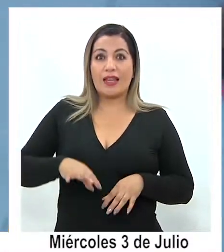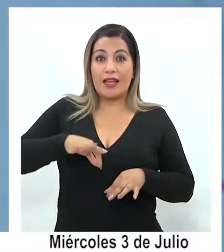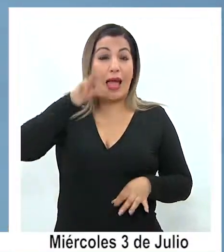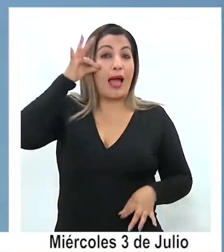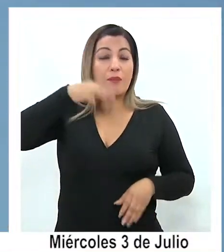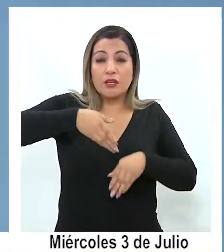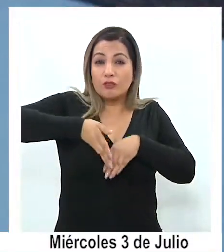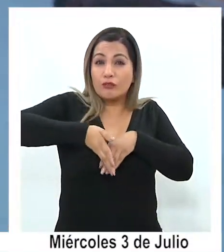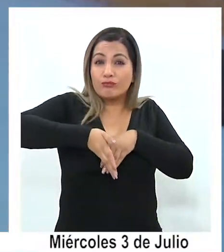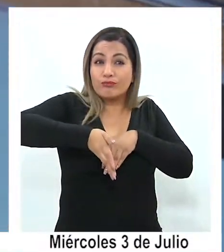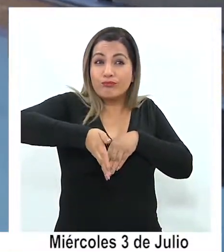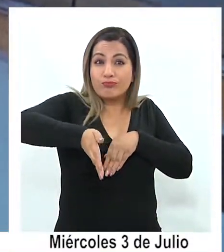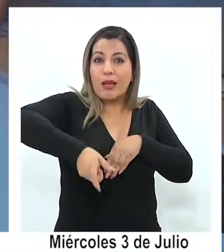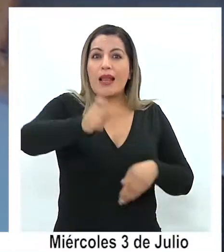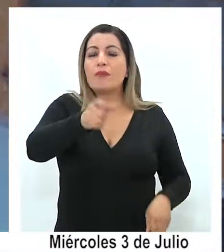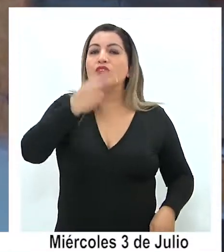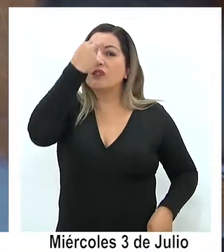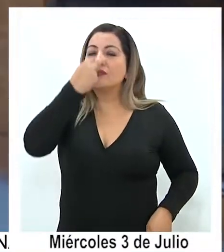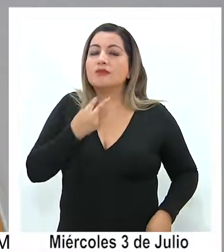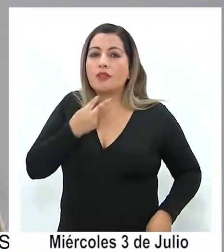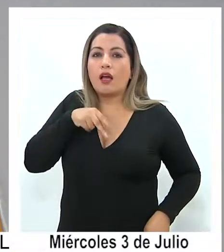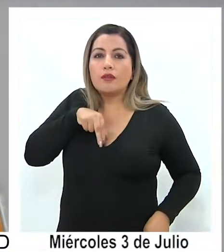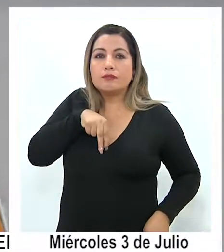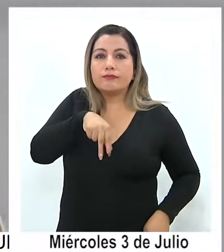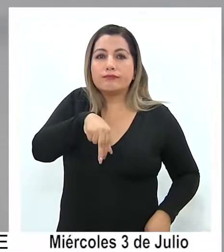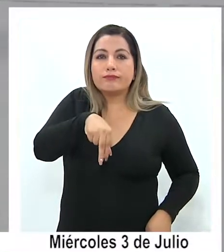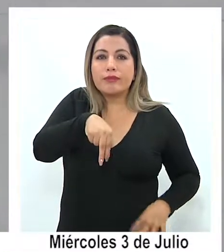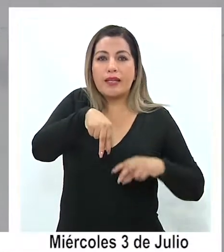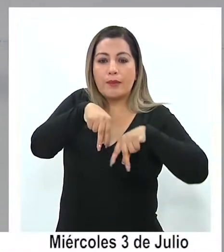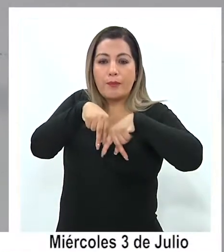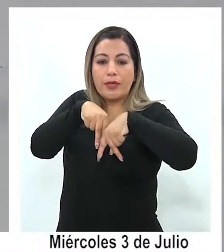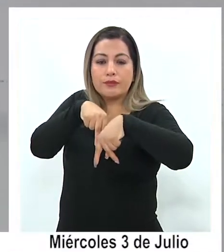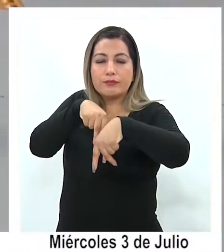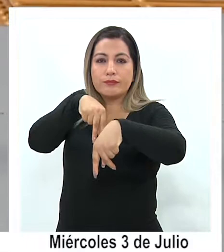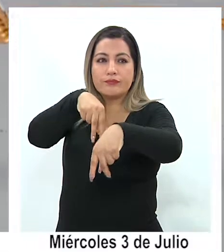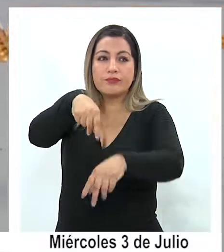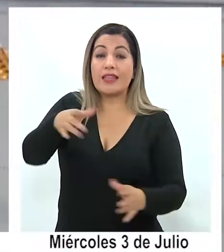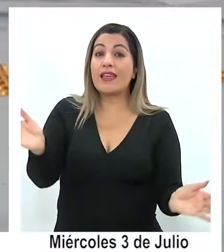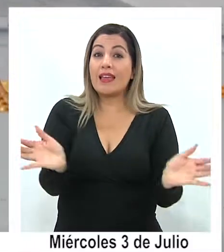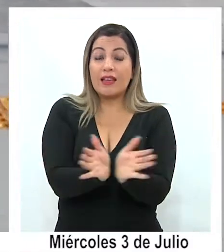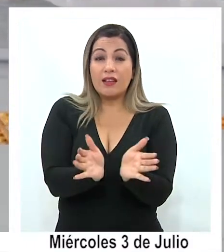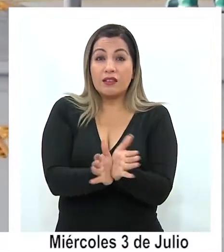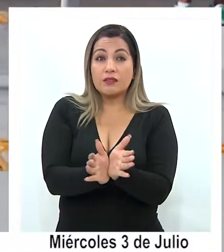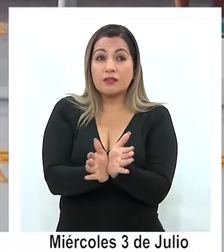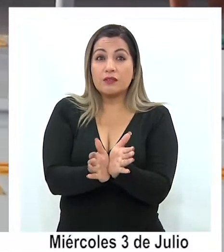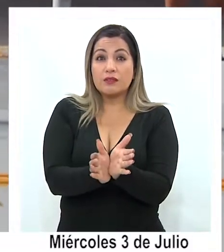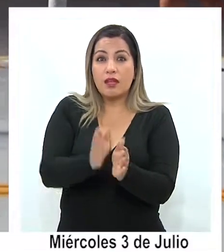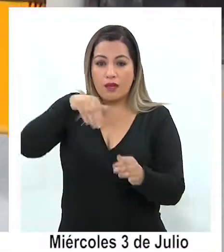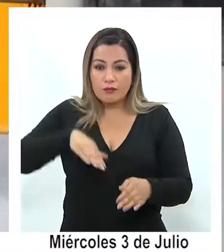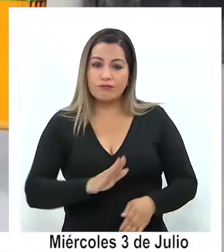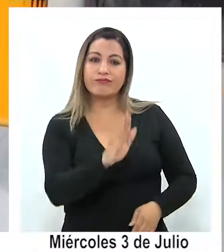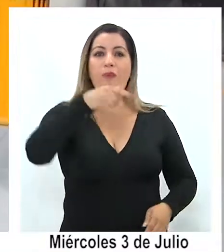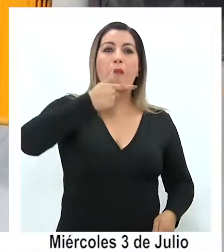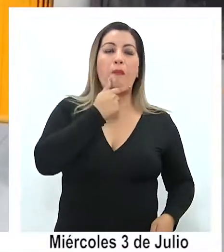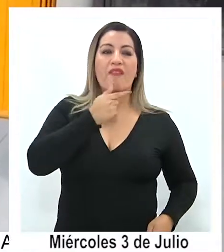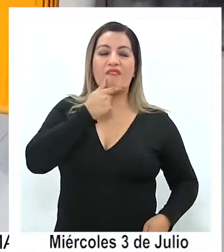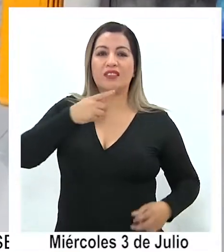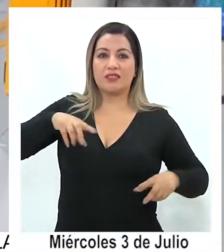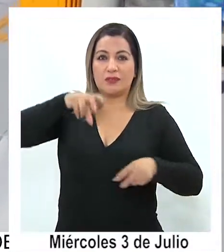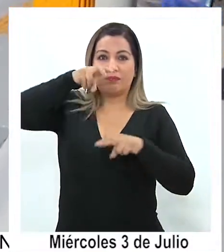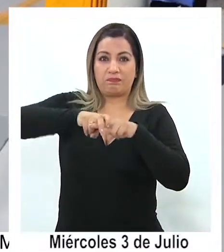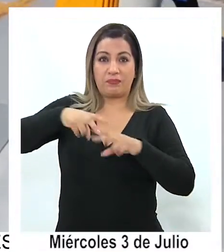amarillas permiten guiarse a las personas con discapacidad visual, mientras que las esquinas tipo rampa facilitan la